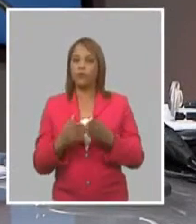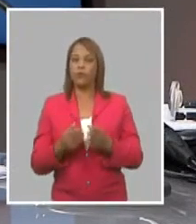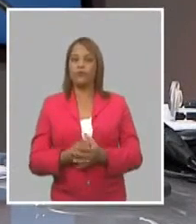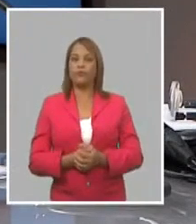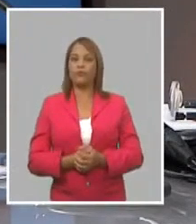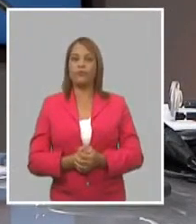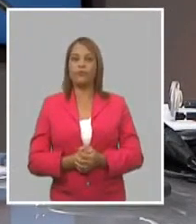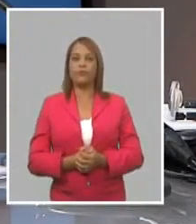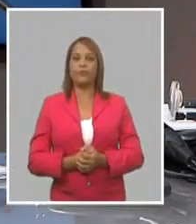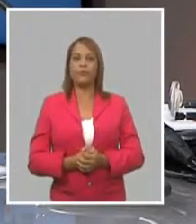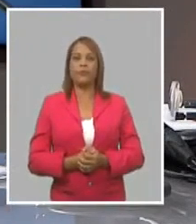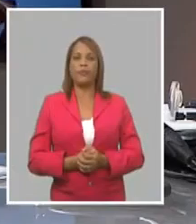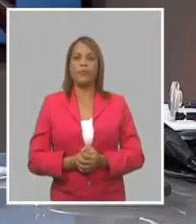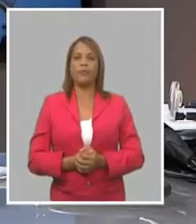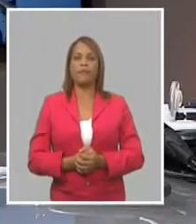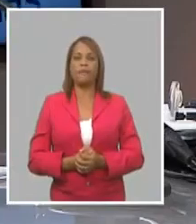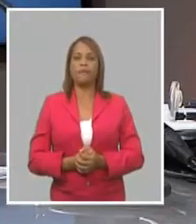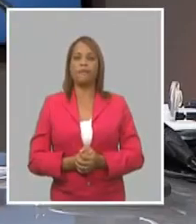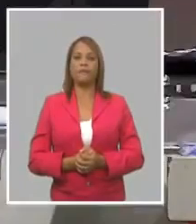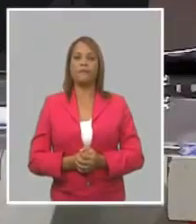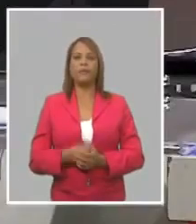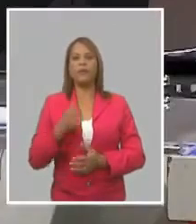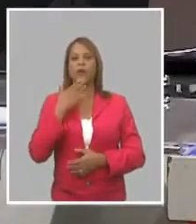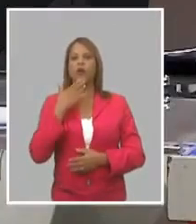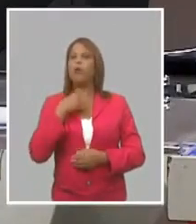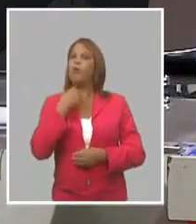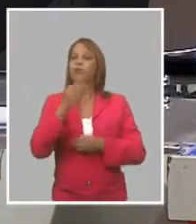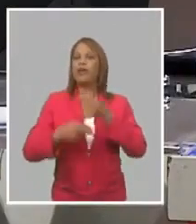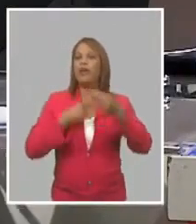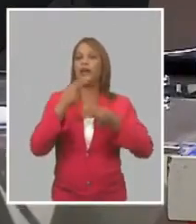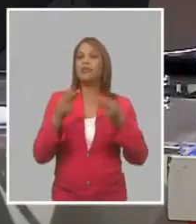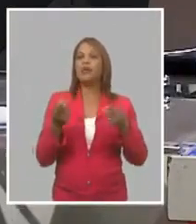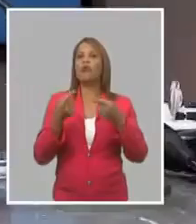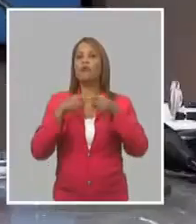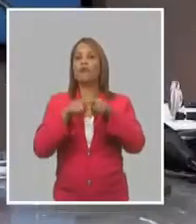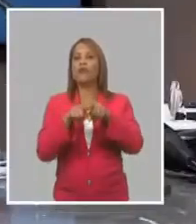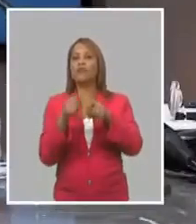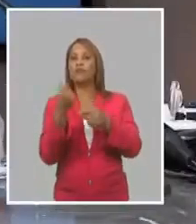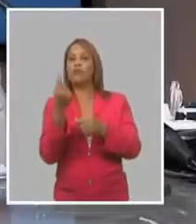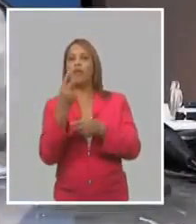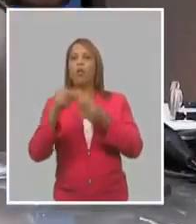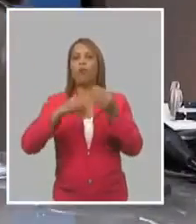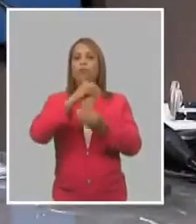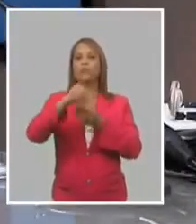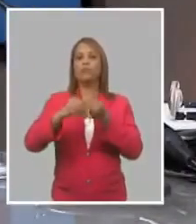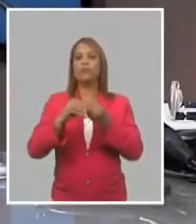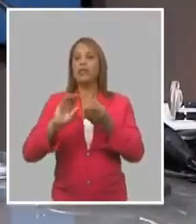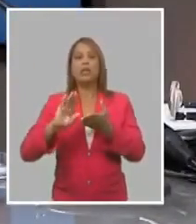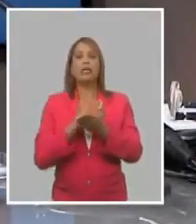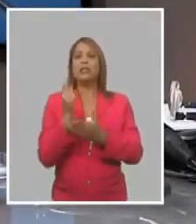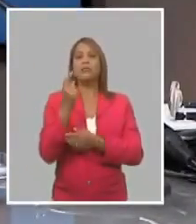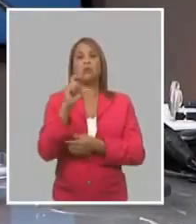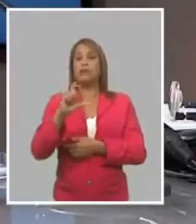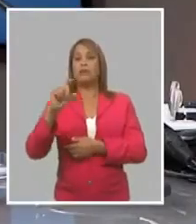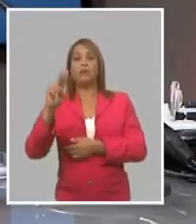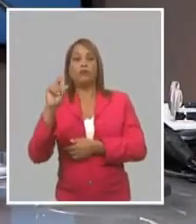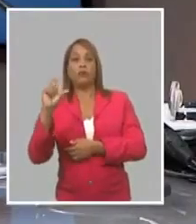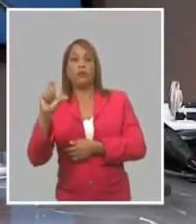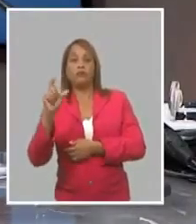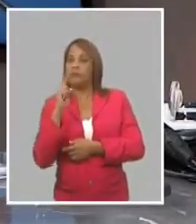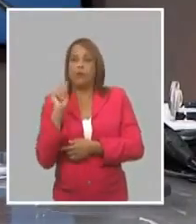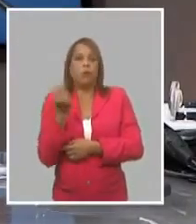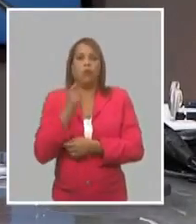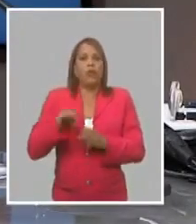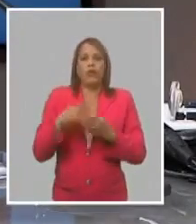bien, ¿cómo se hace la unificación monetaria entonces? La unificación monetaria se hace un día quitando el CUC.